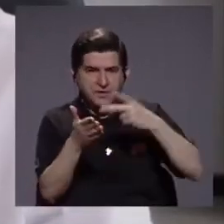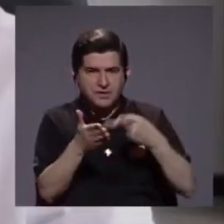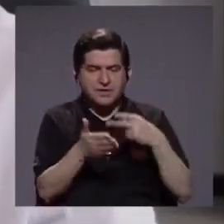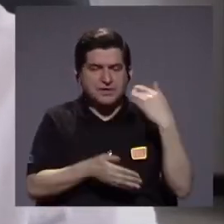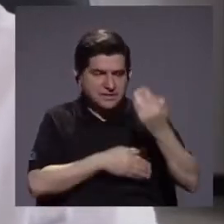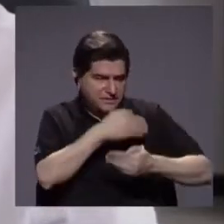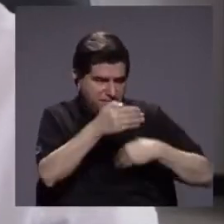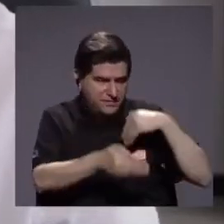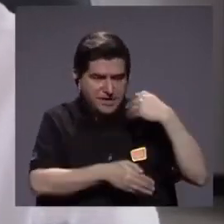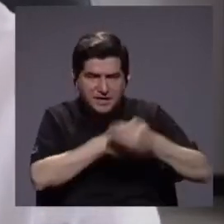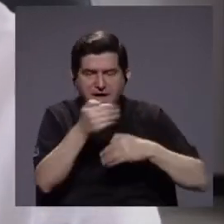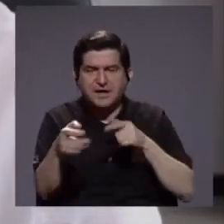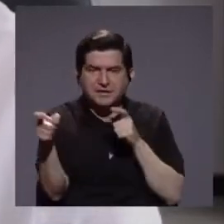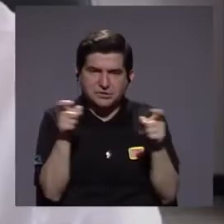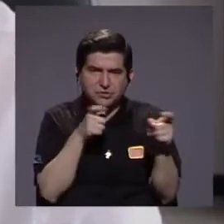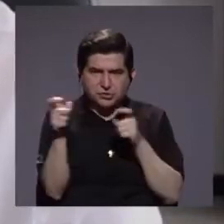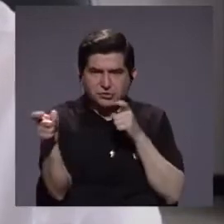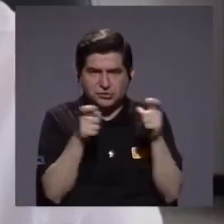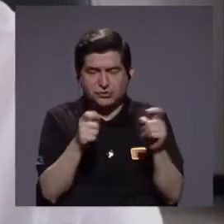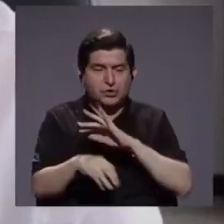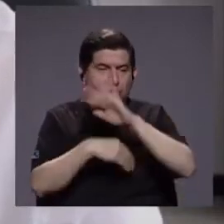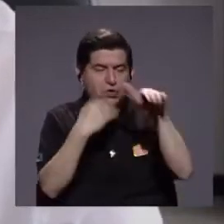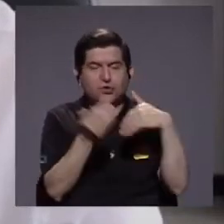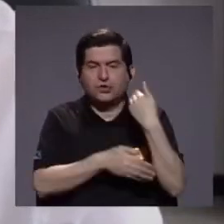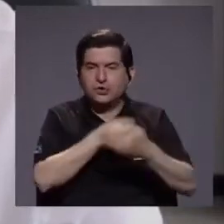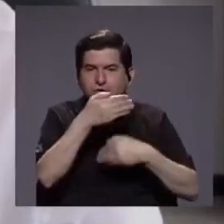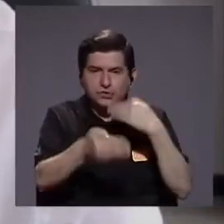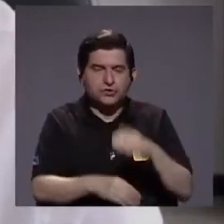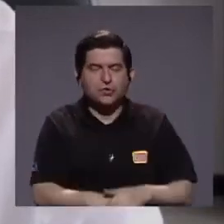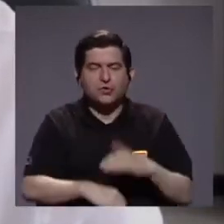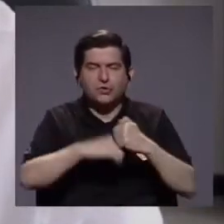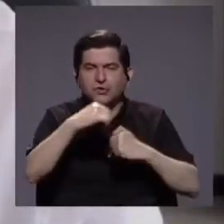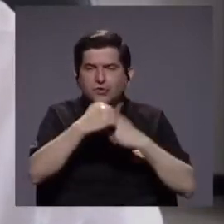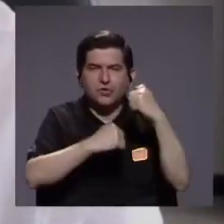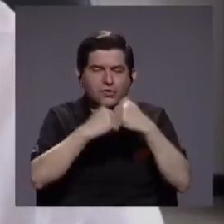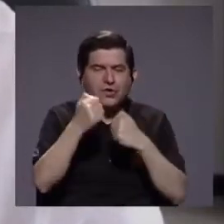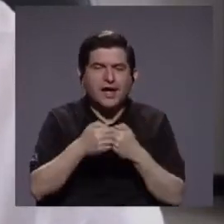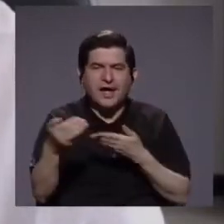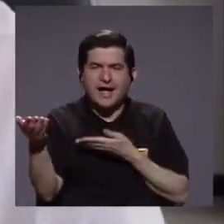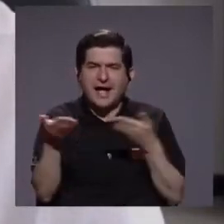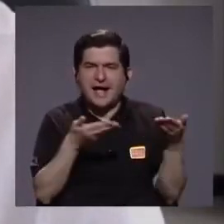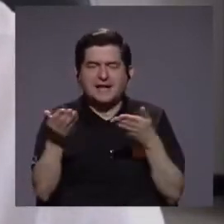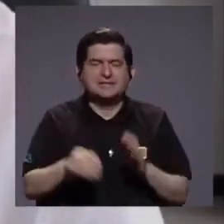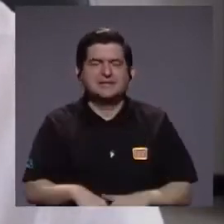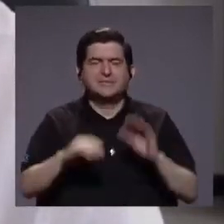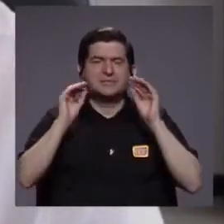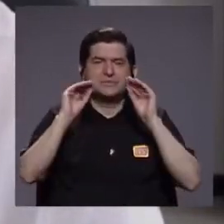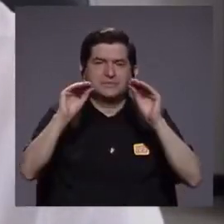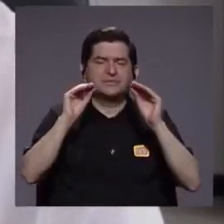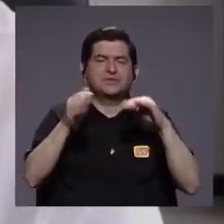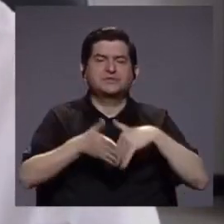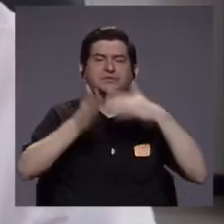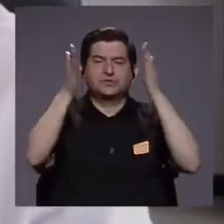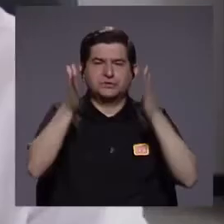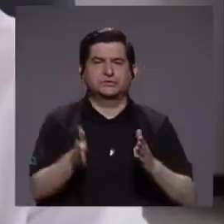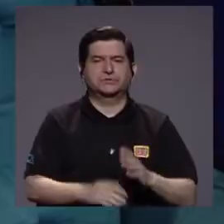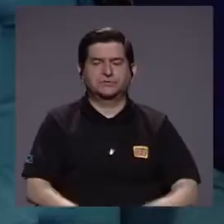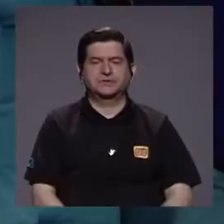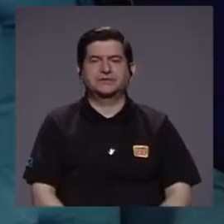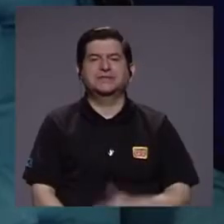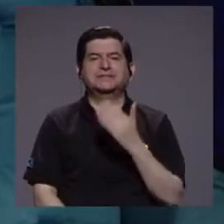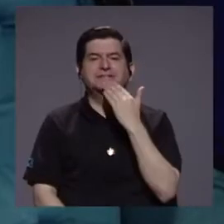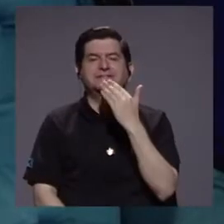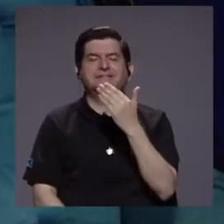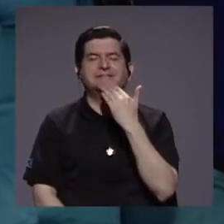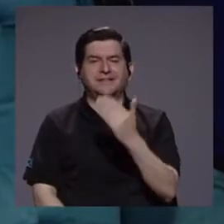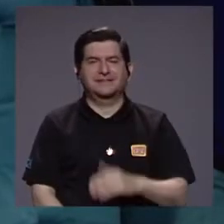gestión administrativa de todo el proceso de una infraestructura para el servicio a la docencia del estudiantado. Muchas